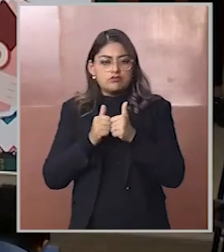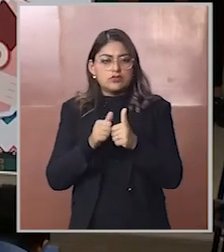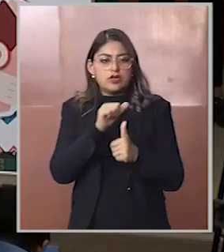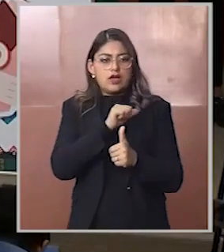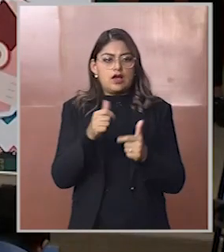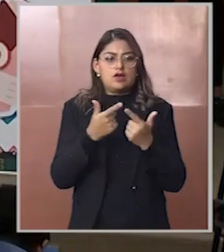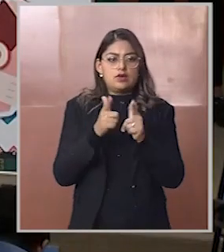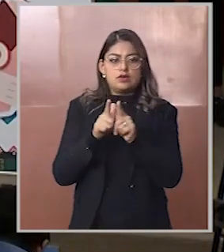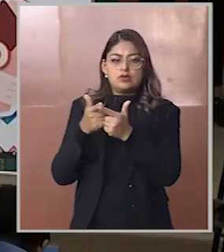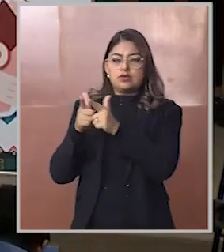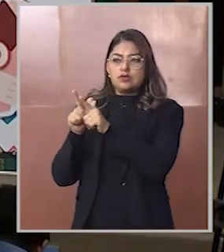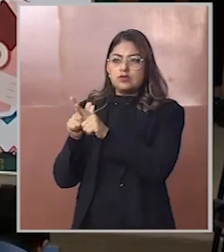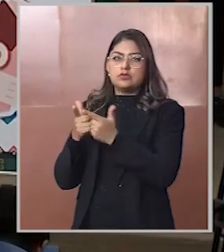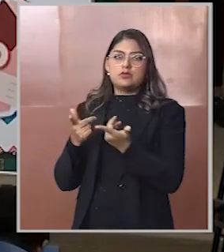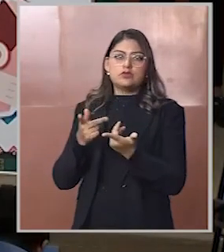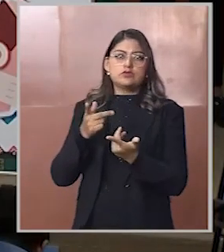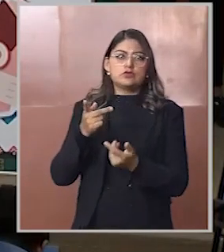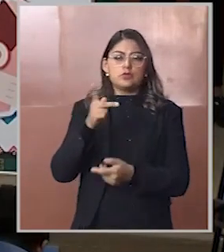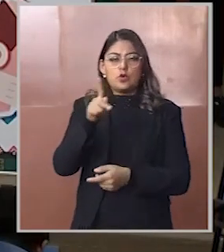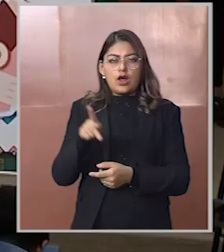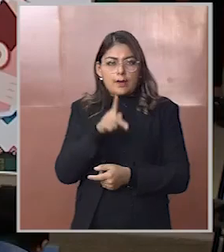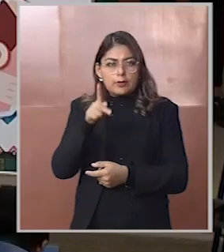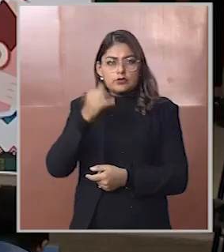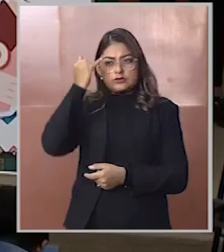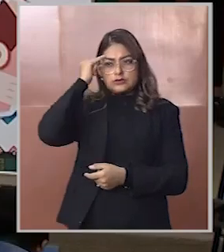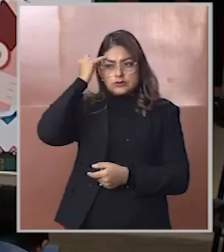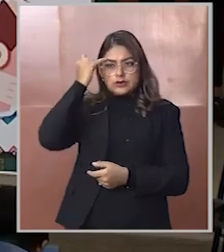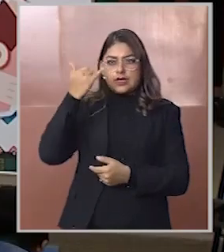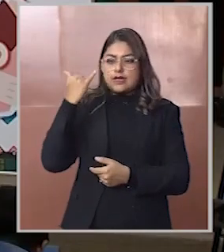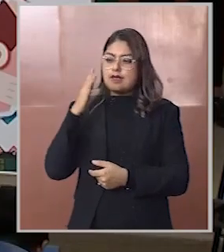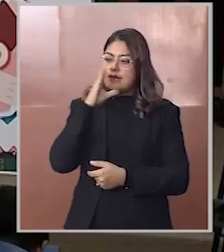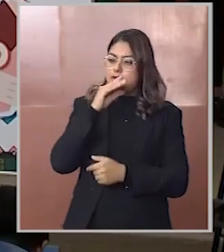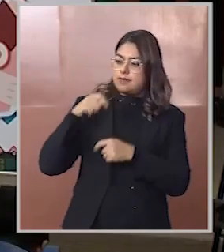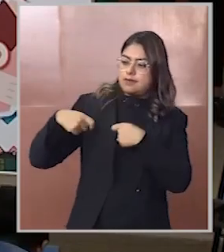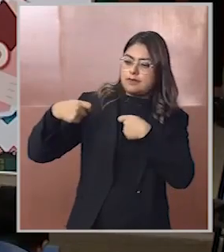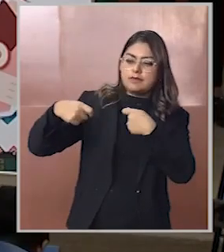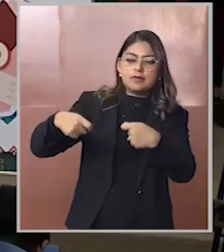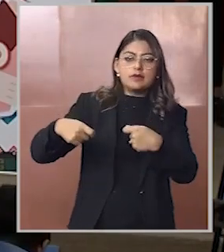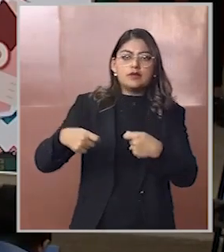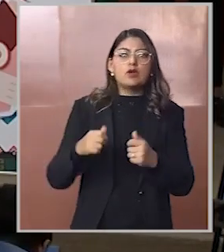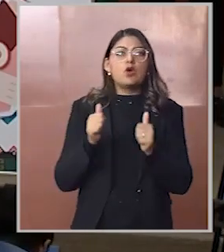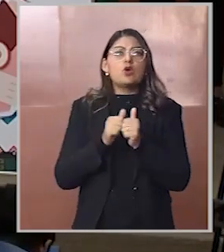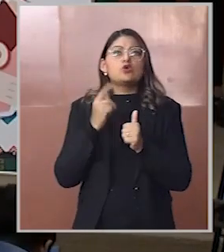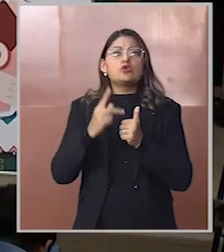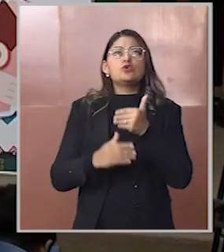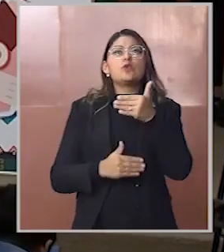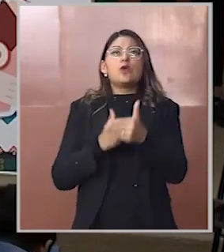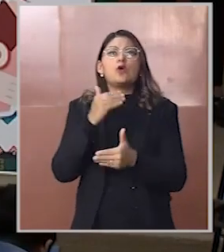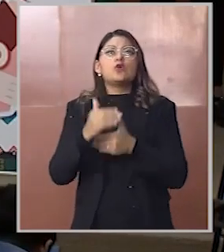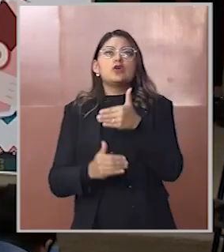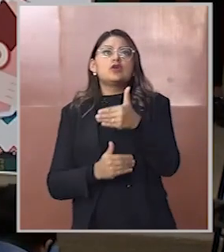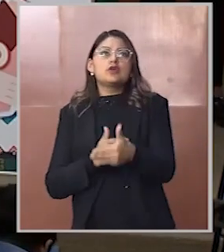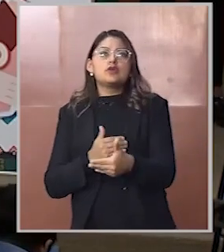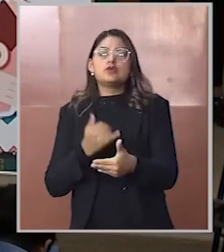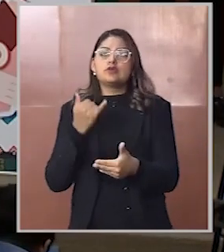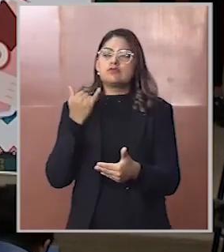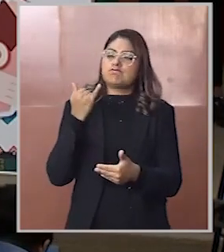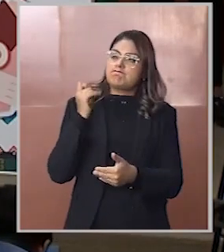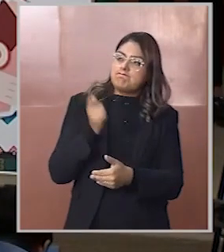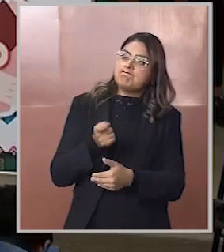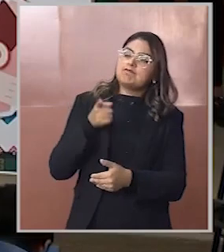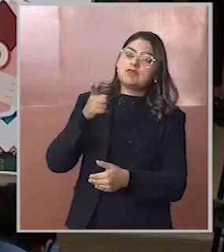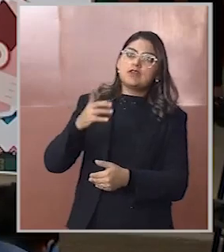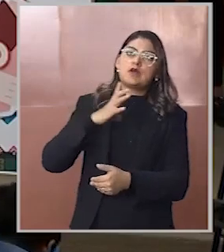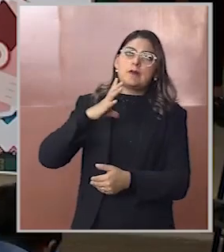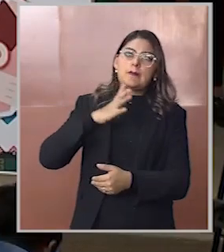pertenecen a los pueblos y comunidades indígenas y afrodescendientes en sus procesos en sus procedimientos